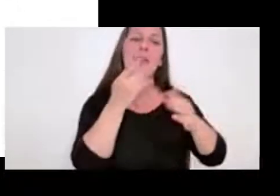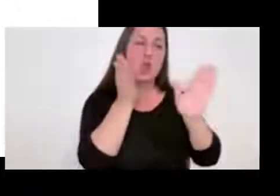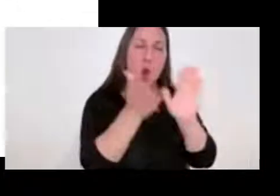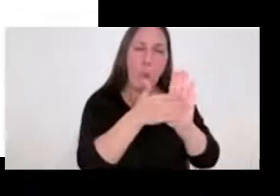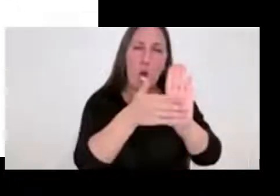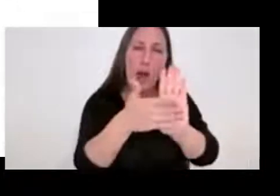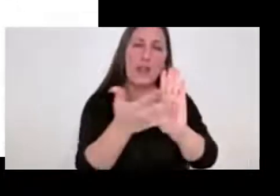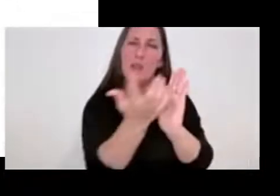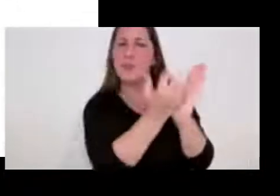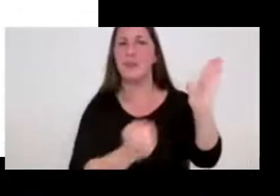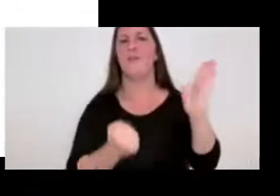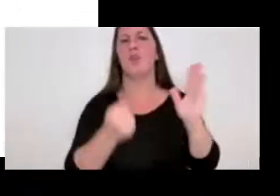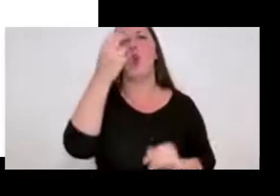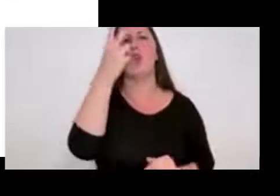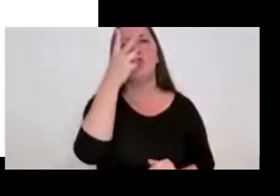el